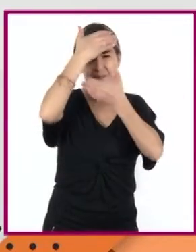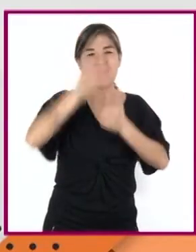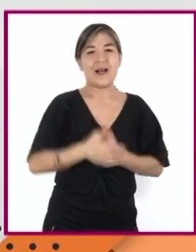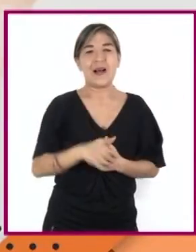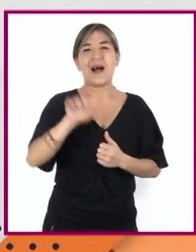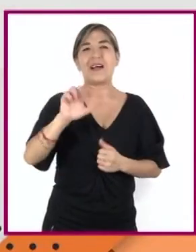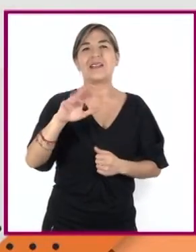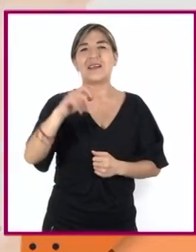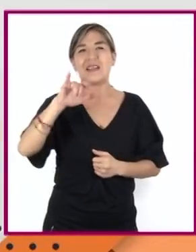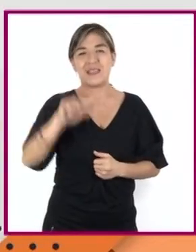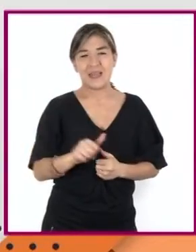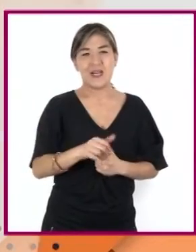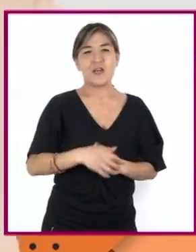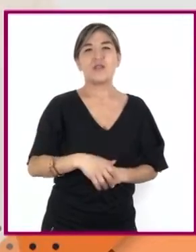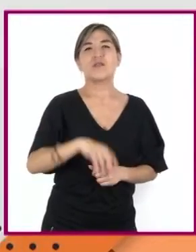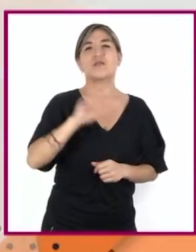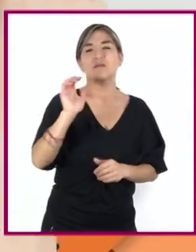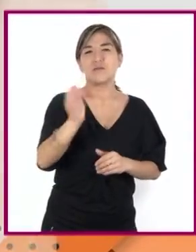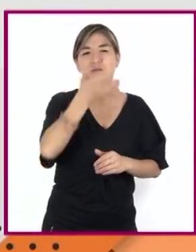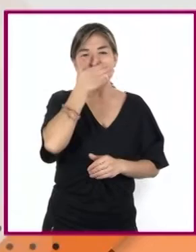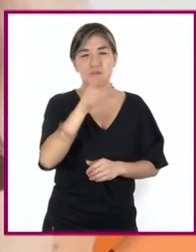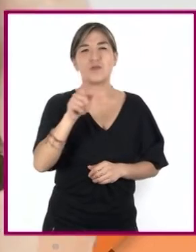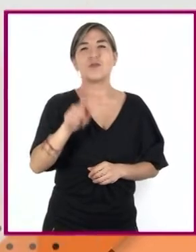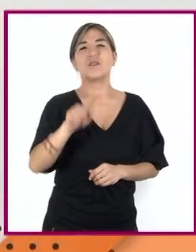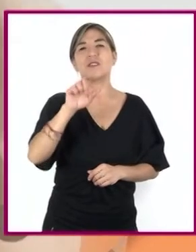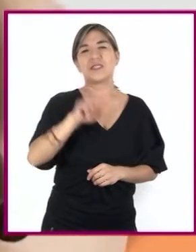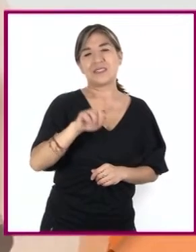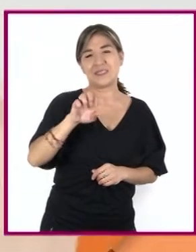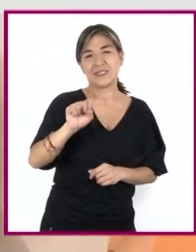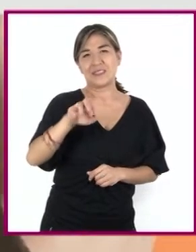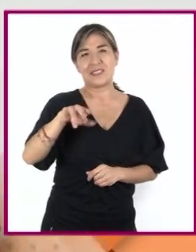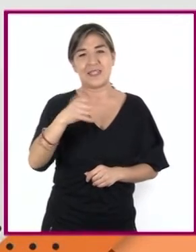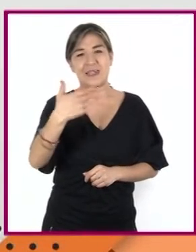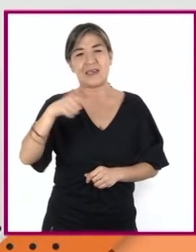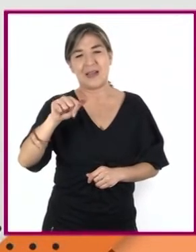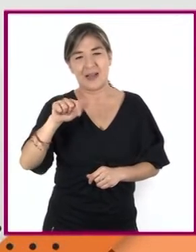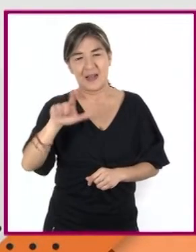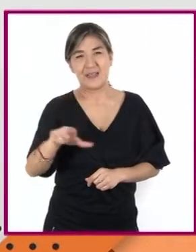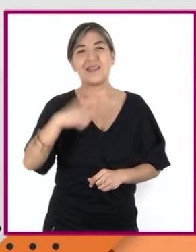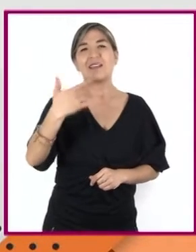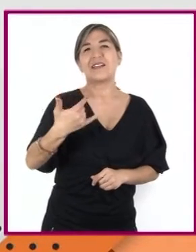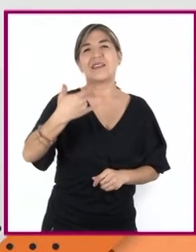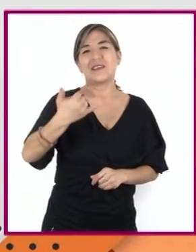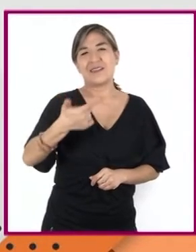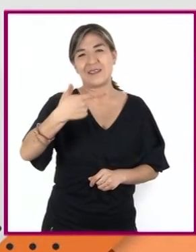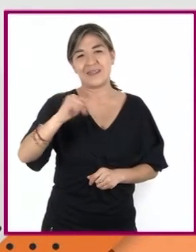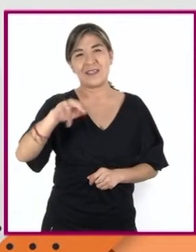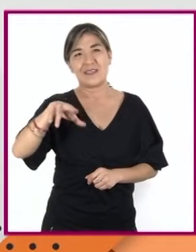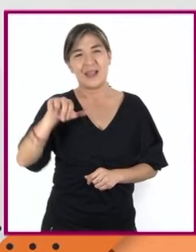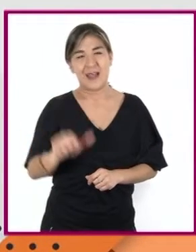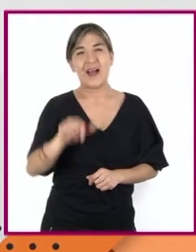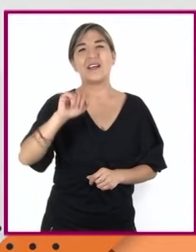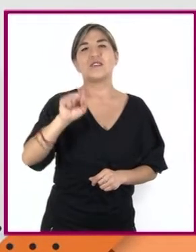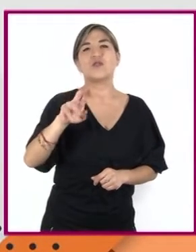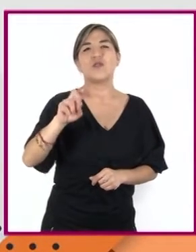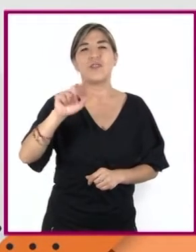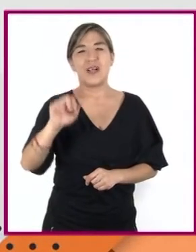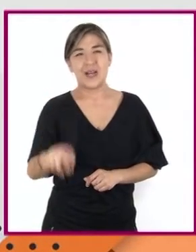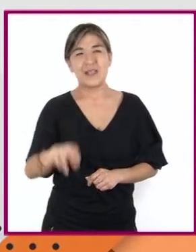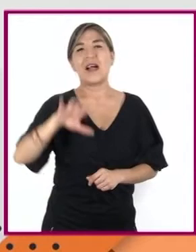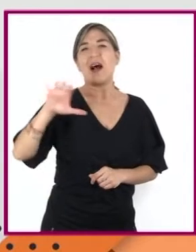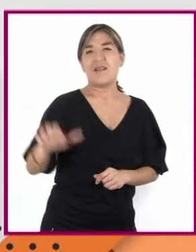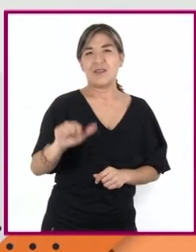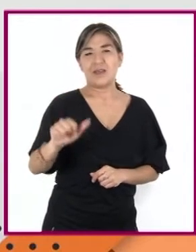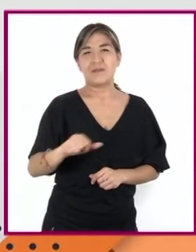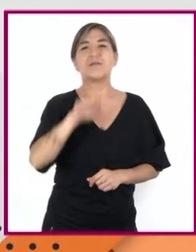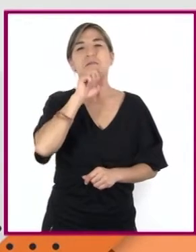Argelia, Túnez, Mauritania, Senegal, Gambia, Guinea, Sudán, África Ecuatorial